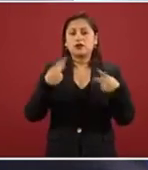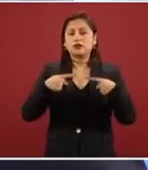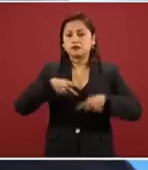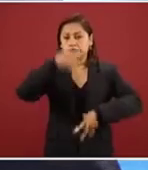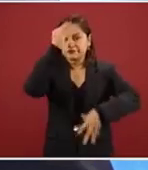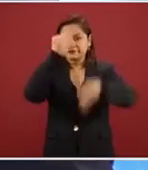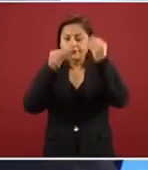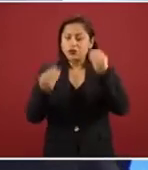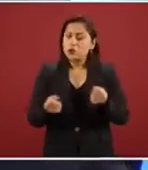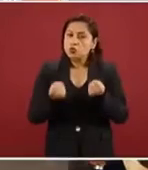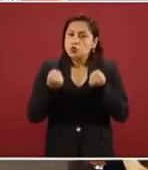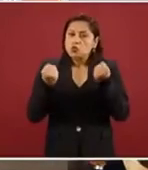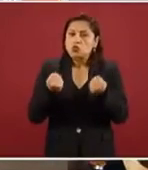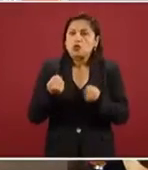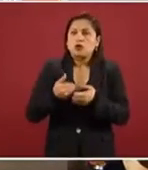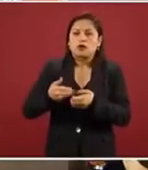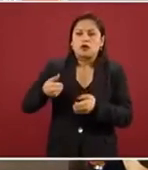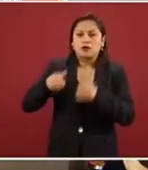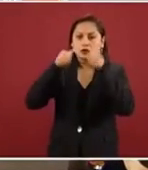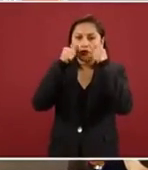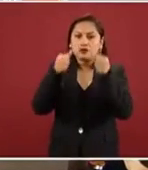autoridad como de la población.